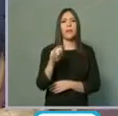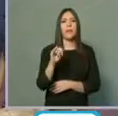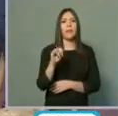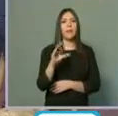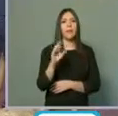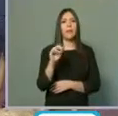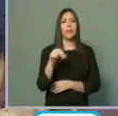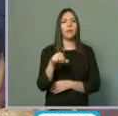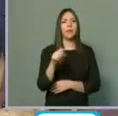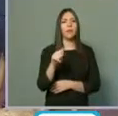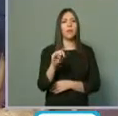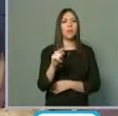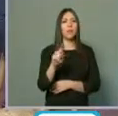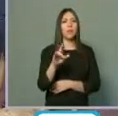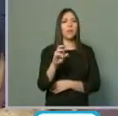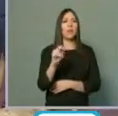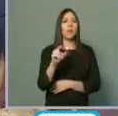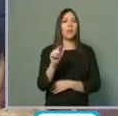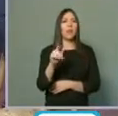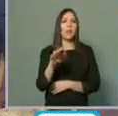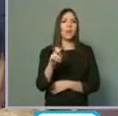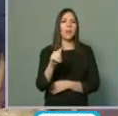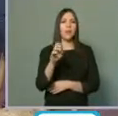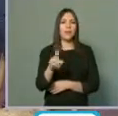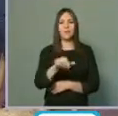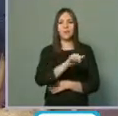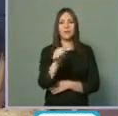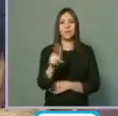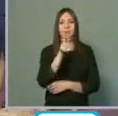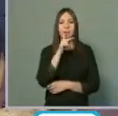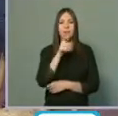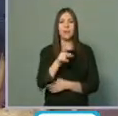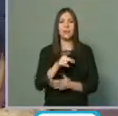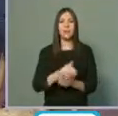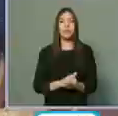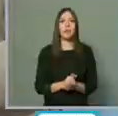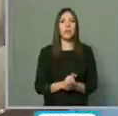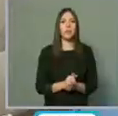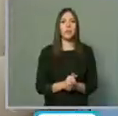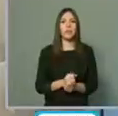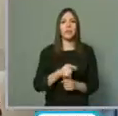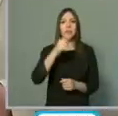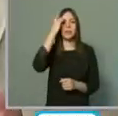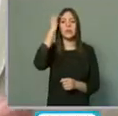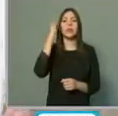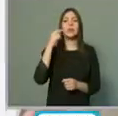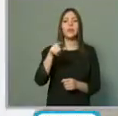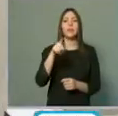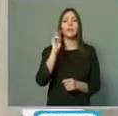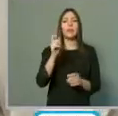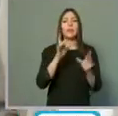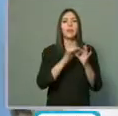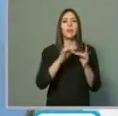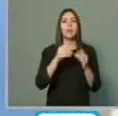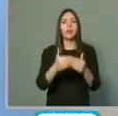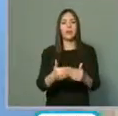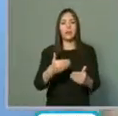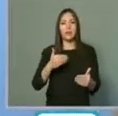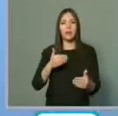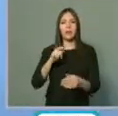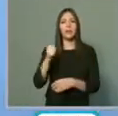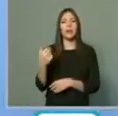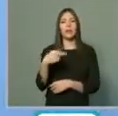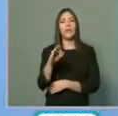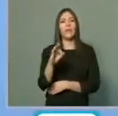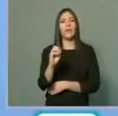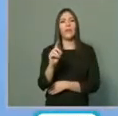Anticonstitucionalmente. Fíjate. Oigan, aquí estaba viendo una que justo es como lo que platicábamos, la parte de antes y la actual. Fodongo,